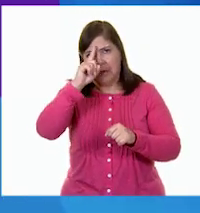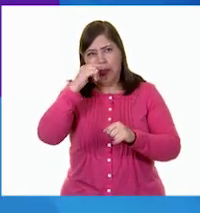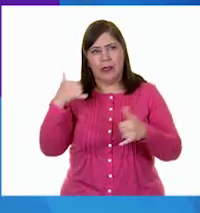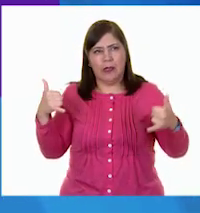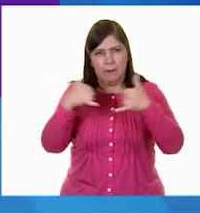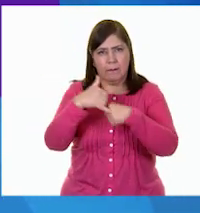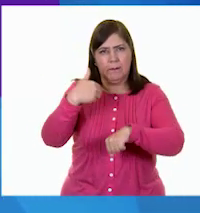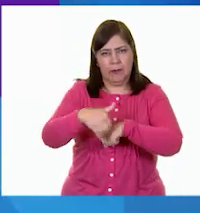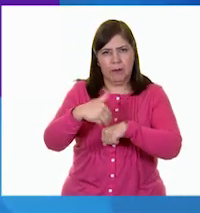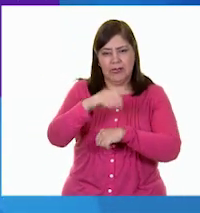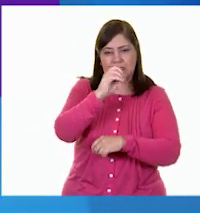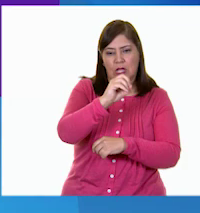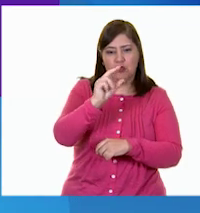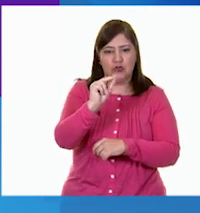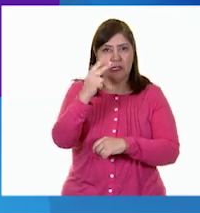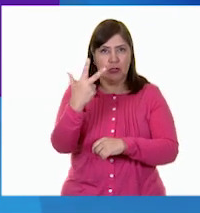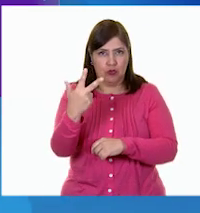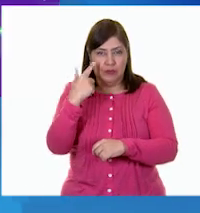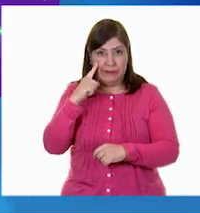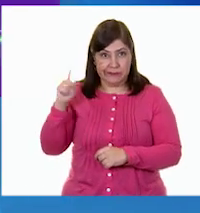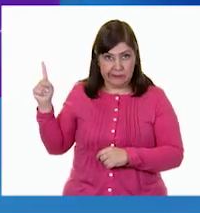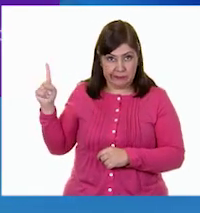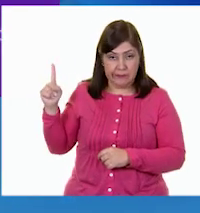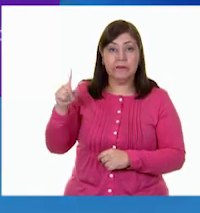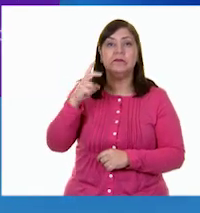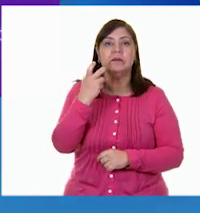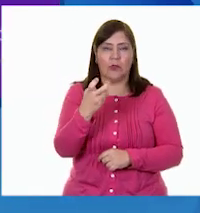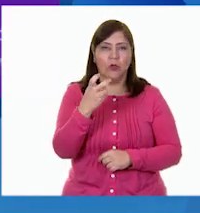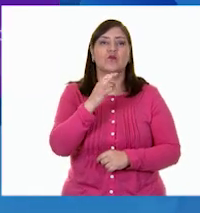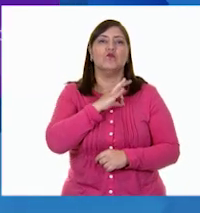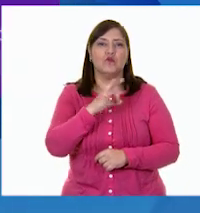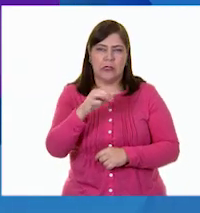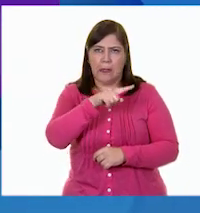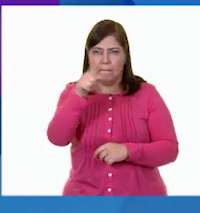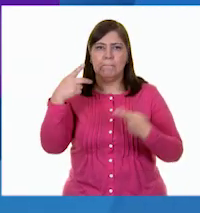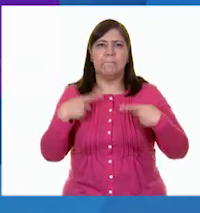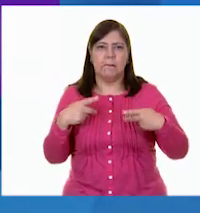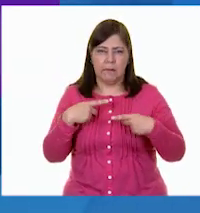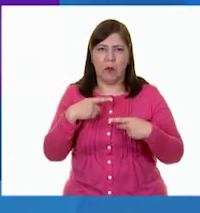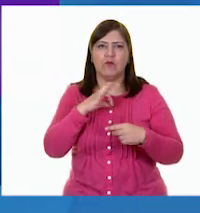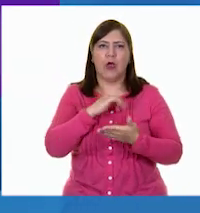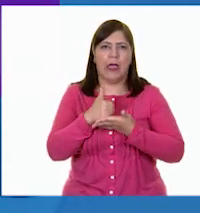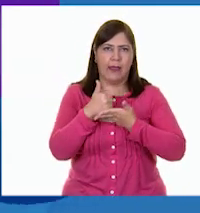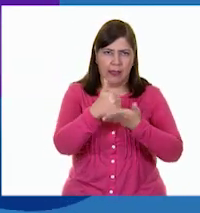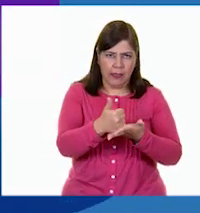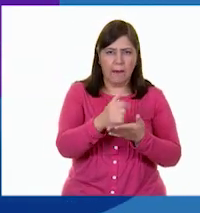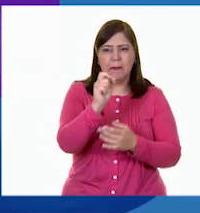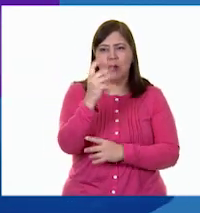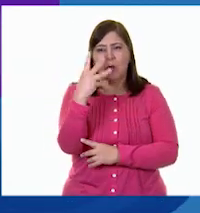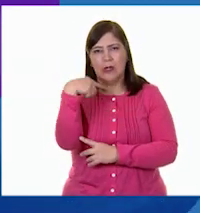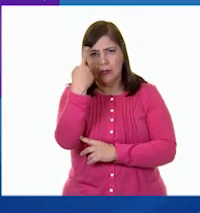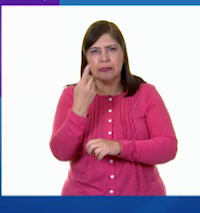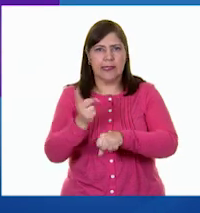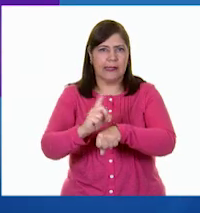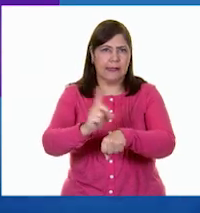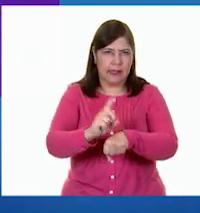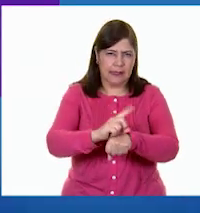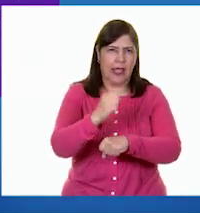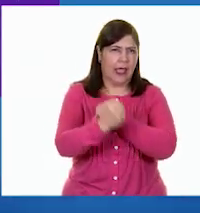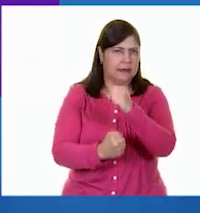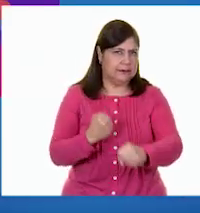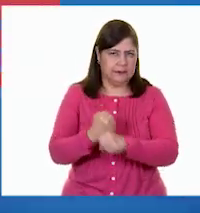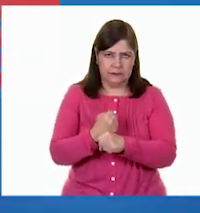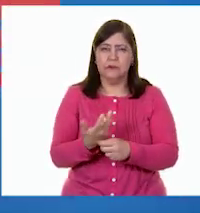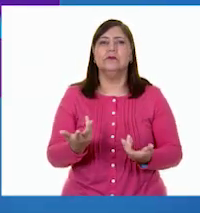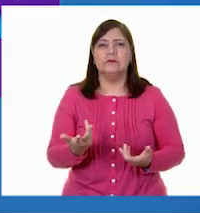número 088. Ahí, ellos estarán disponibles para ayudarte las 24 horas todos los días del año.